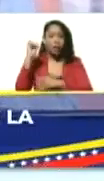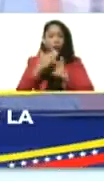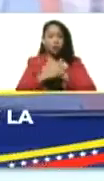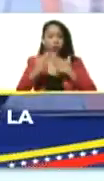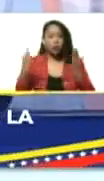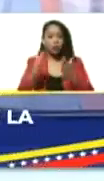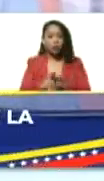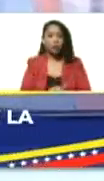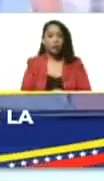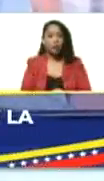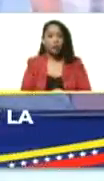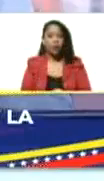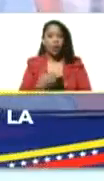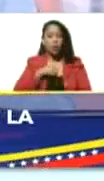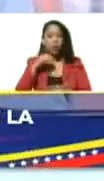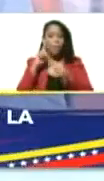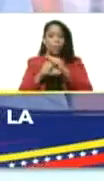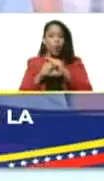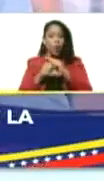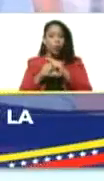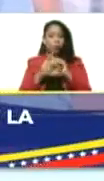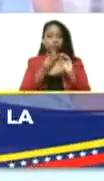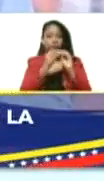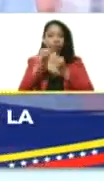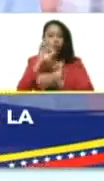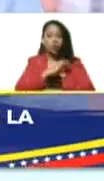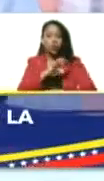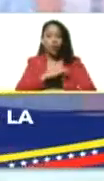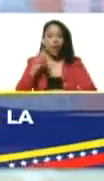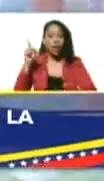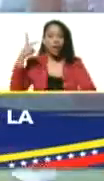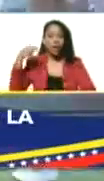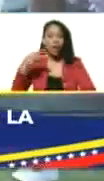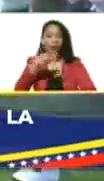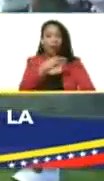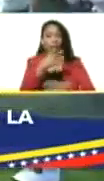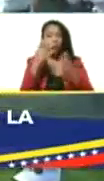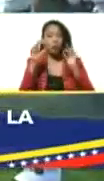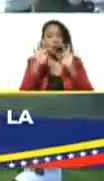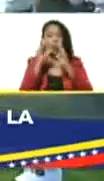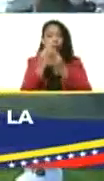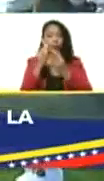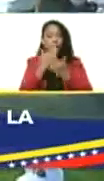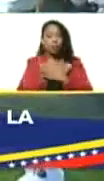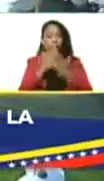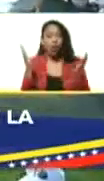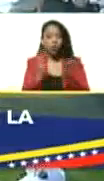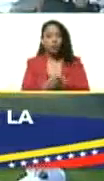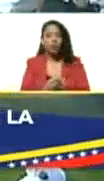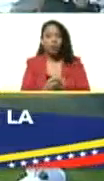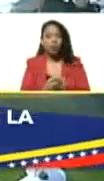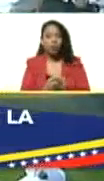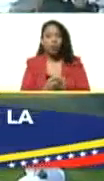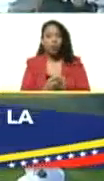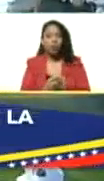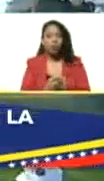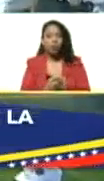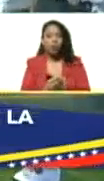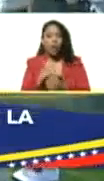solidario. Hemos detectado una conformación social en Tejería de mucha familiaridad y solidaridad.